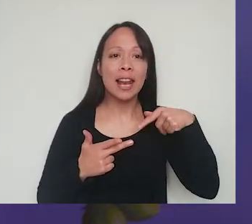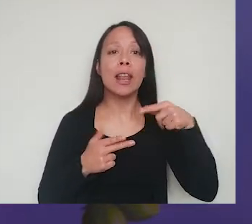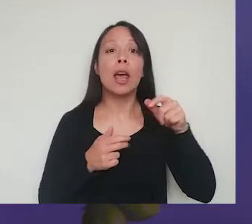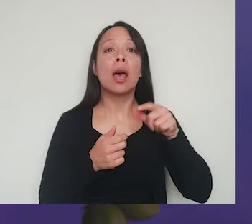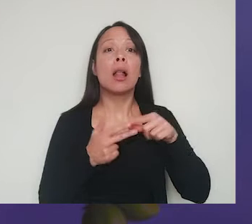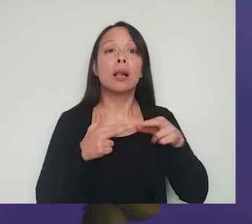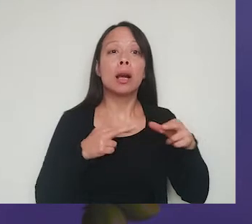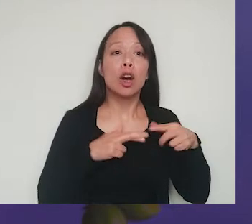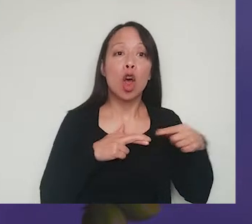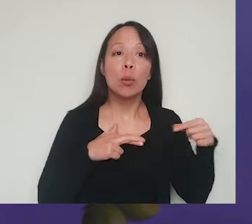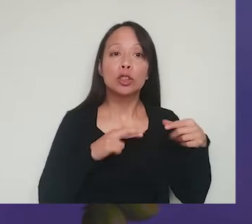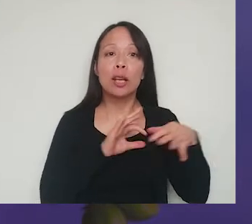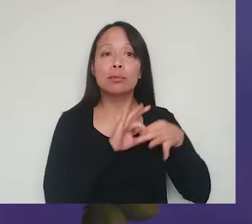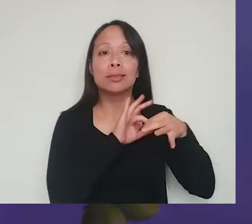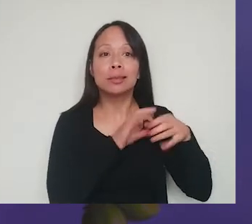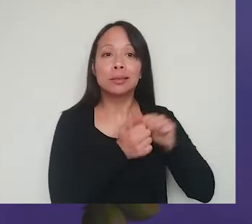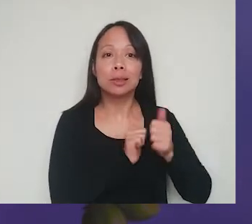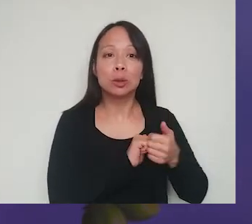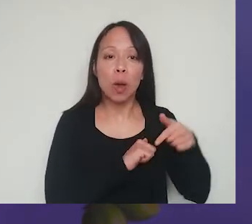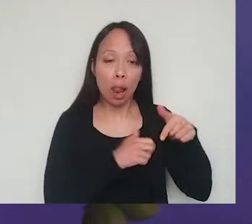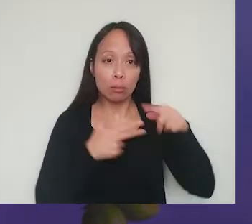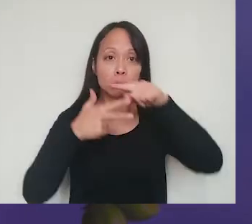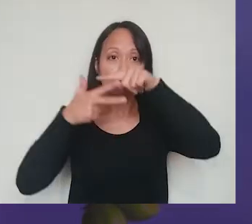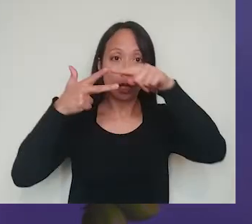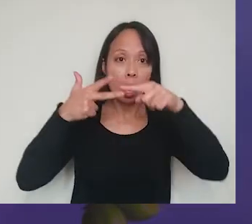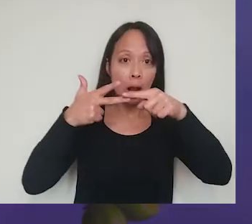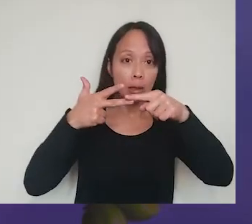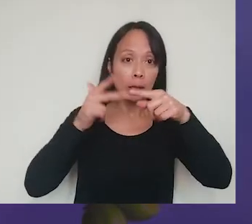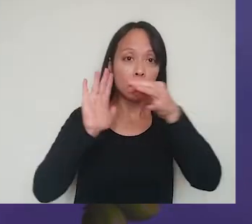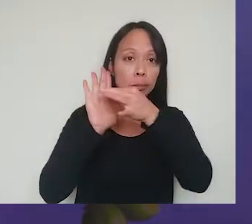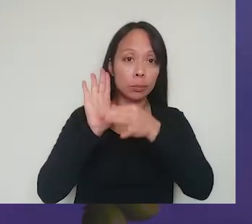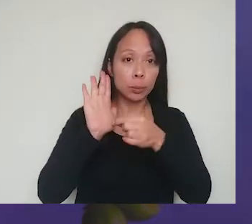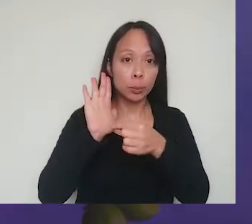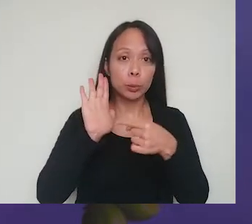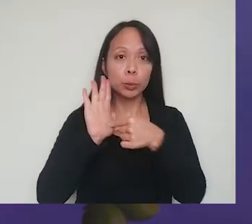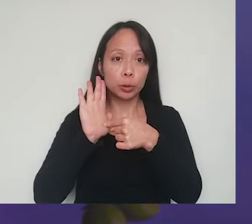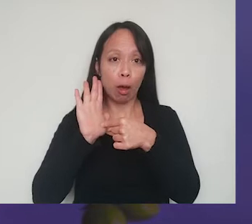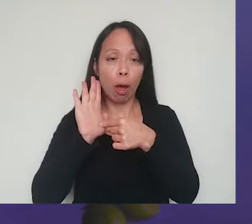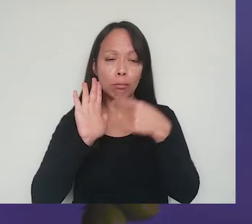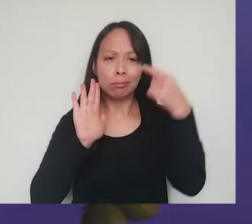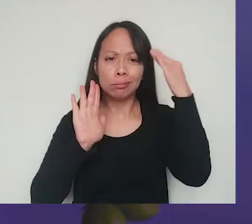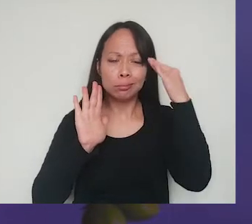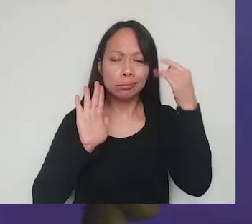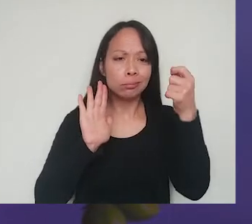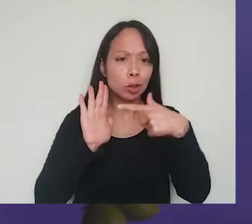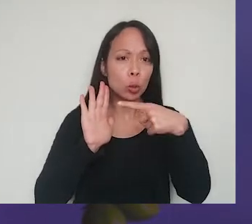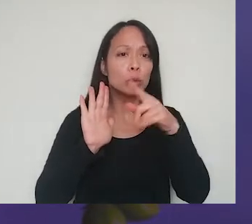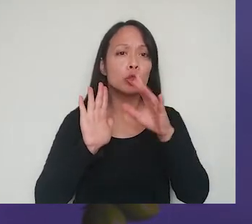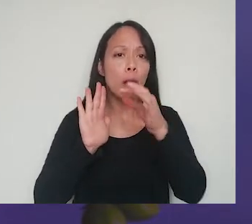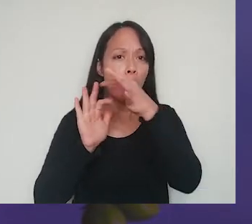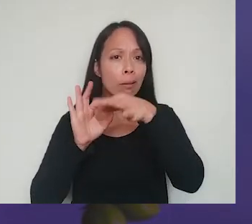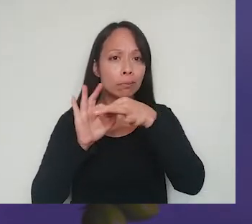cromosoma sexual. Se trata de tres enfermedades distintas con cada una con sus características, pero lo que tienen en común estas enfermedades